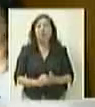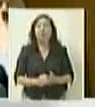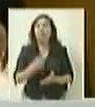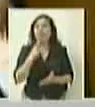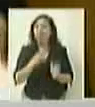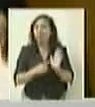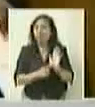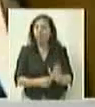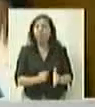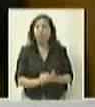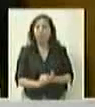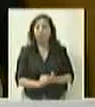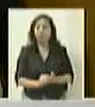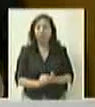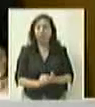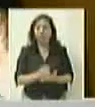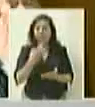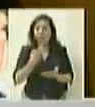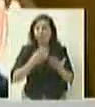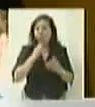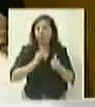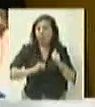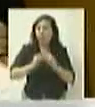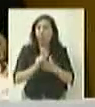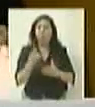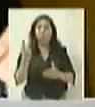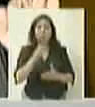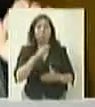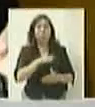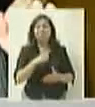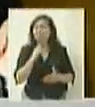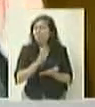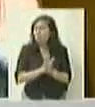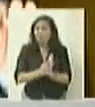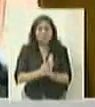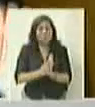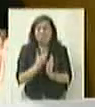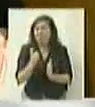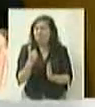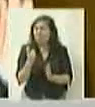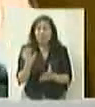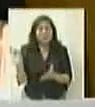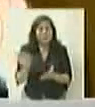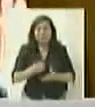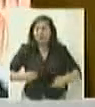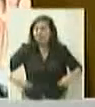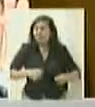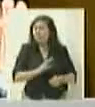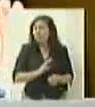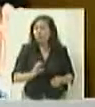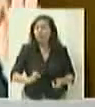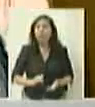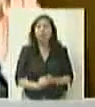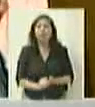se ha demostrado fehacientemente que las actividades de la primera dama no le han ocasionado un solo sol de gasto al